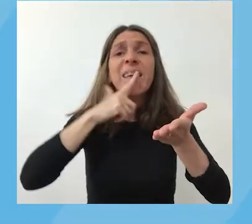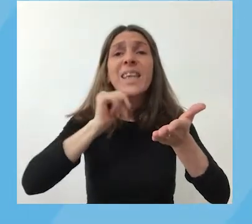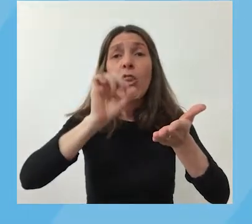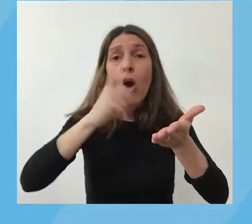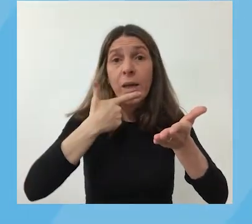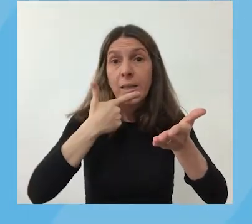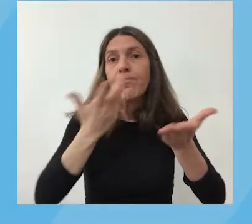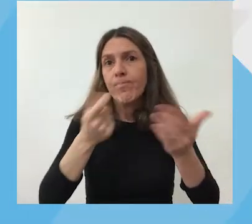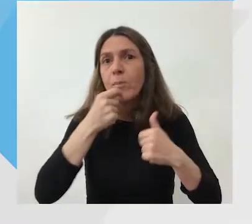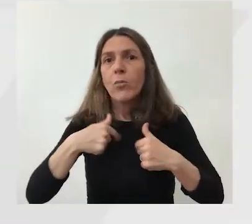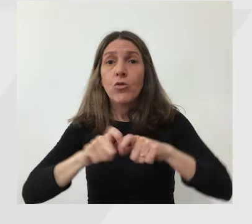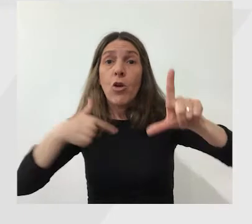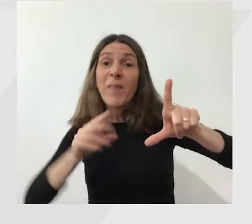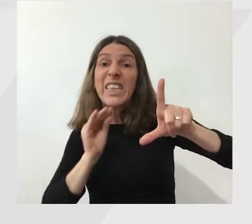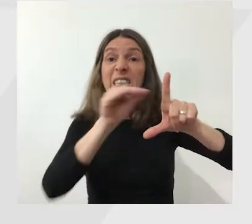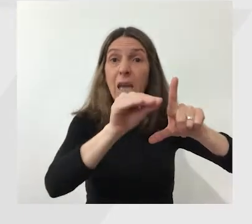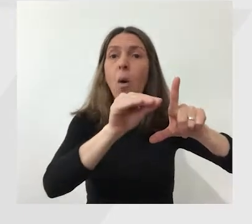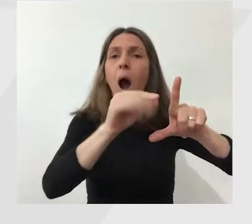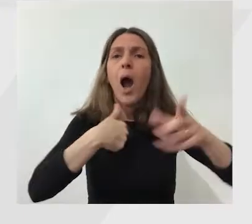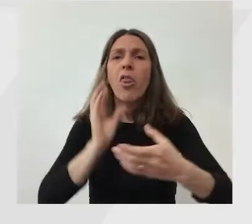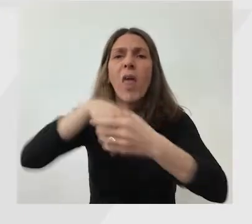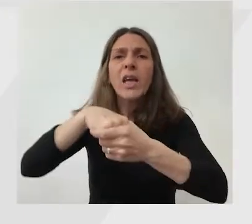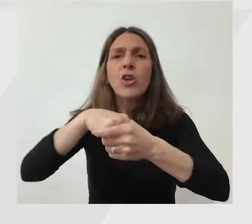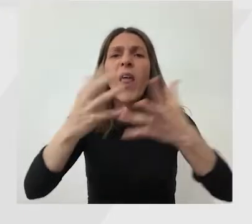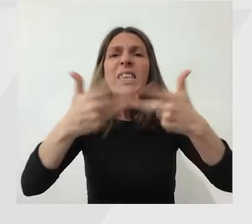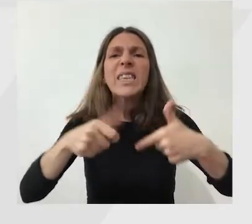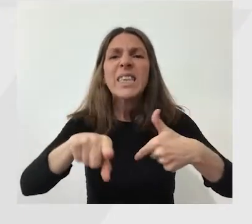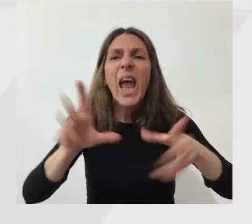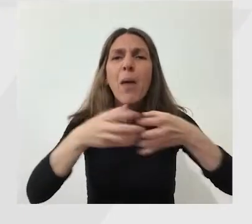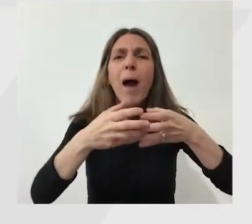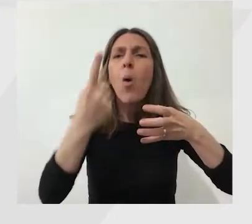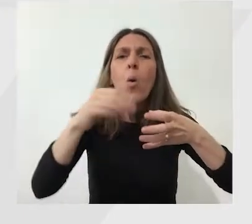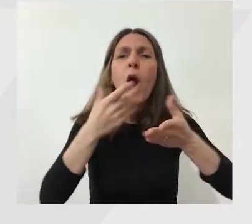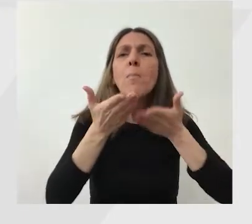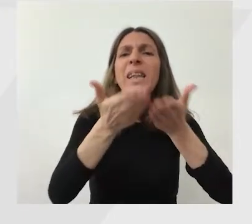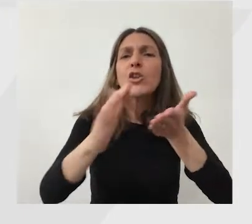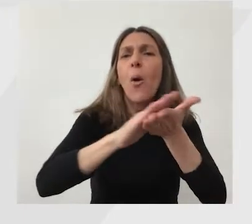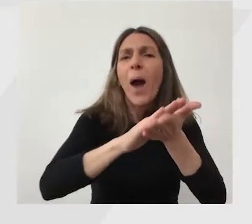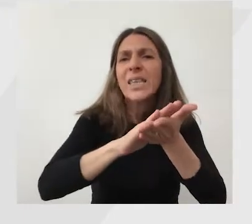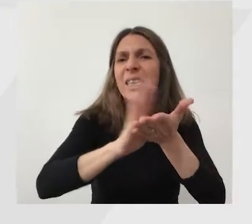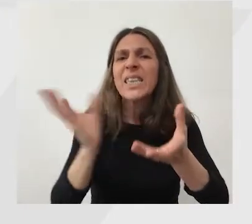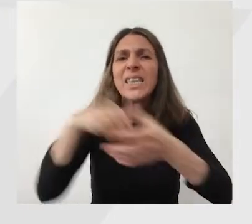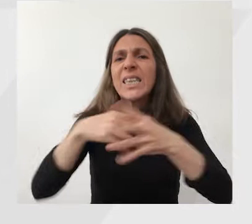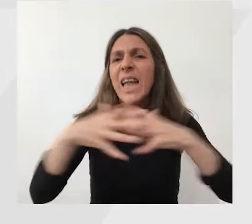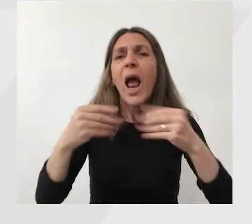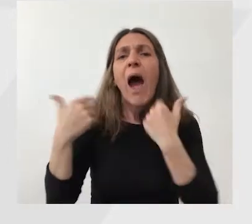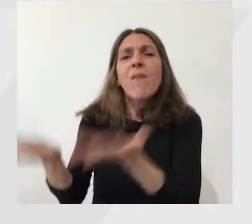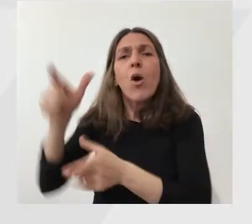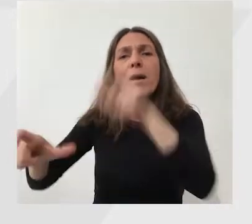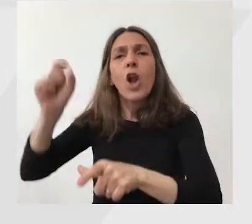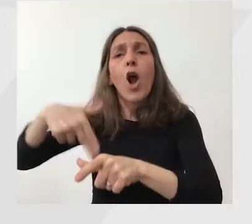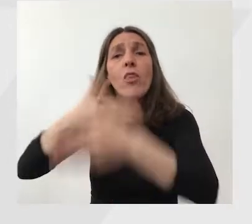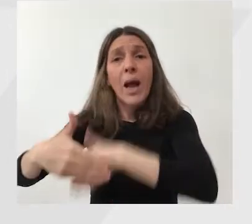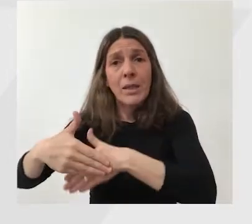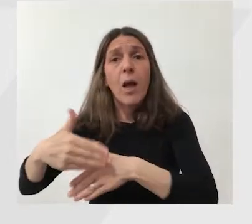de prestadores la inscripción les permite formar parte del sistema único de prestaciones básicas de atención integral